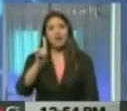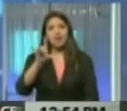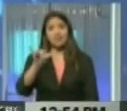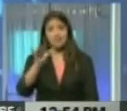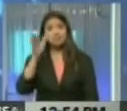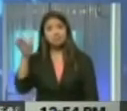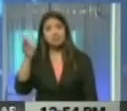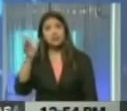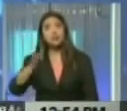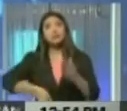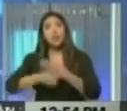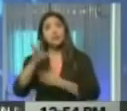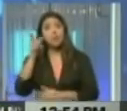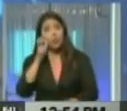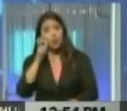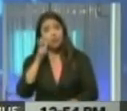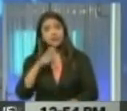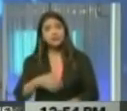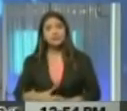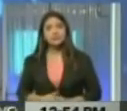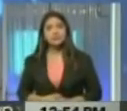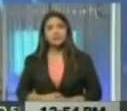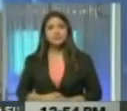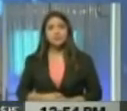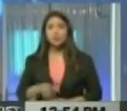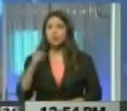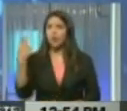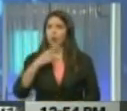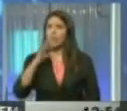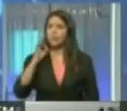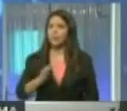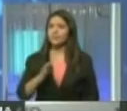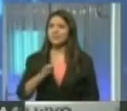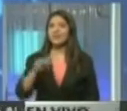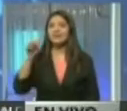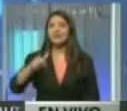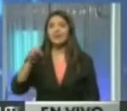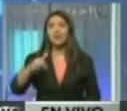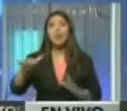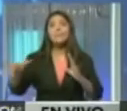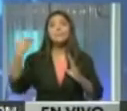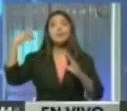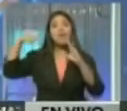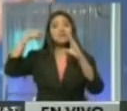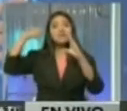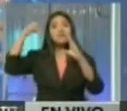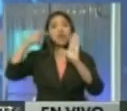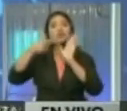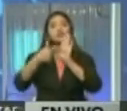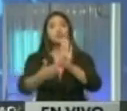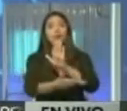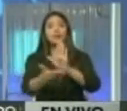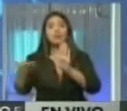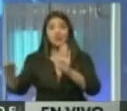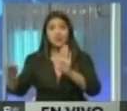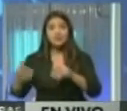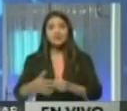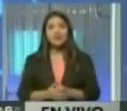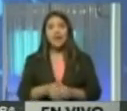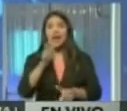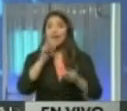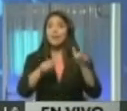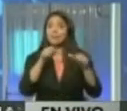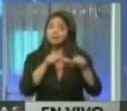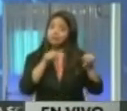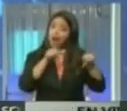y que si aún nos está escuchando, vamos a hacerle el compromiso a través de nuestra pantalla para que nos envíe videos sobre la exposición, y para quienes nos quedamos